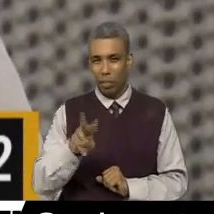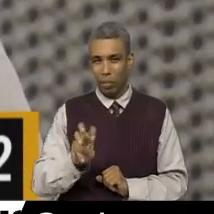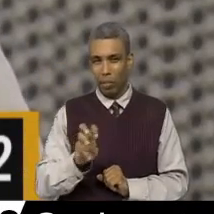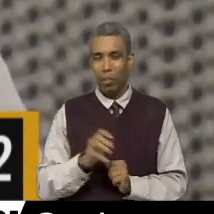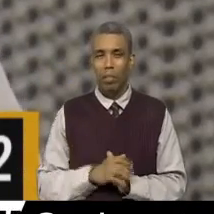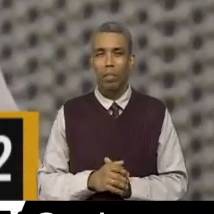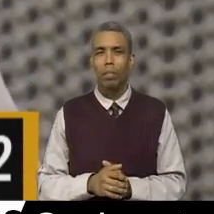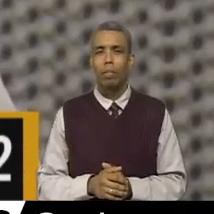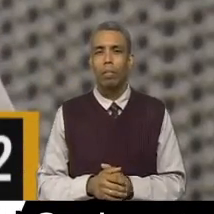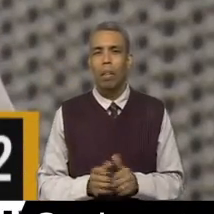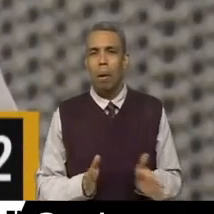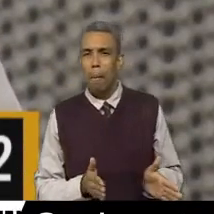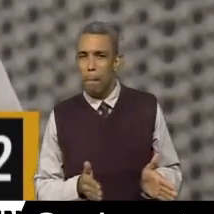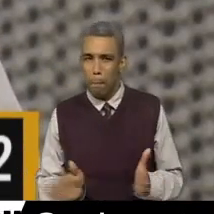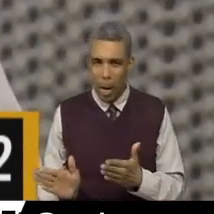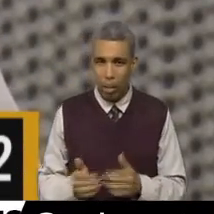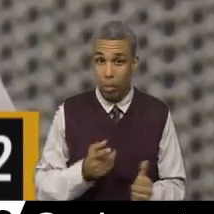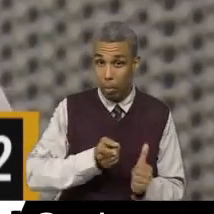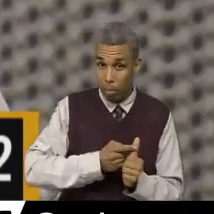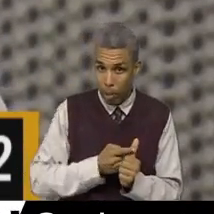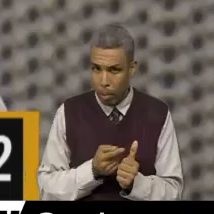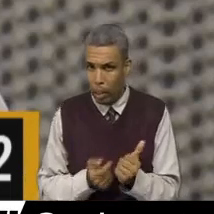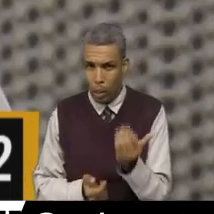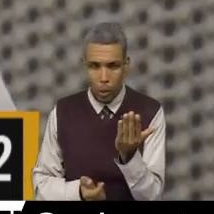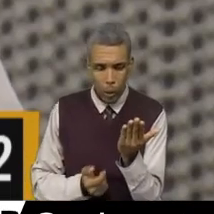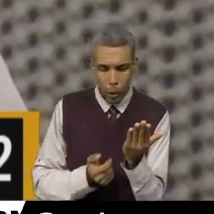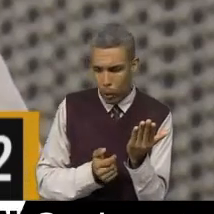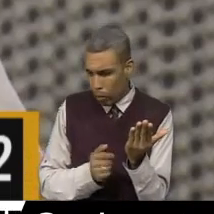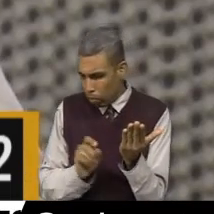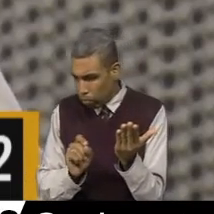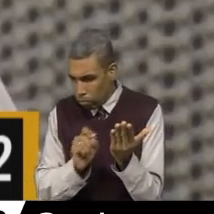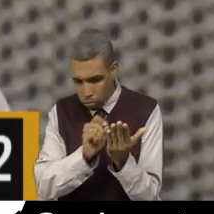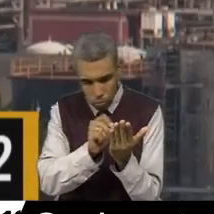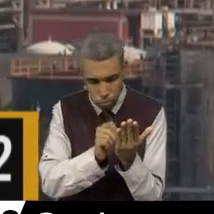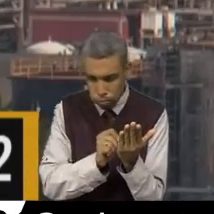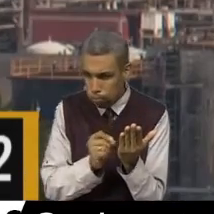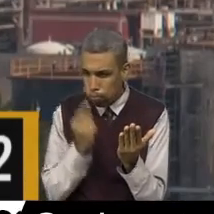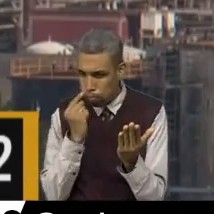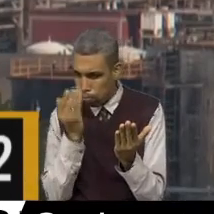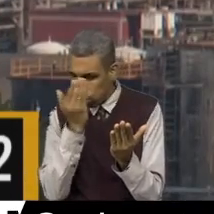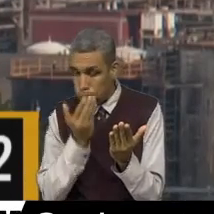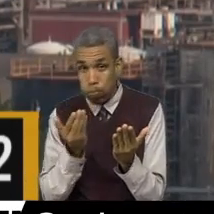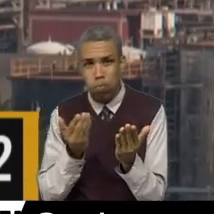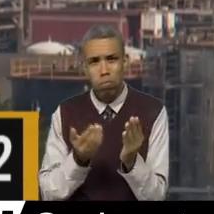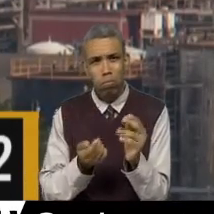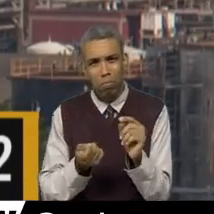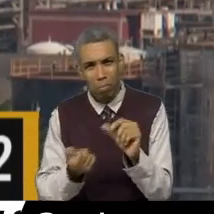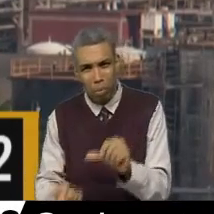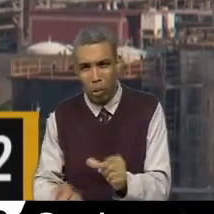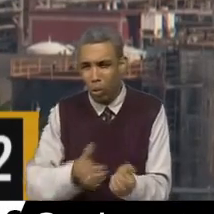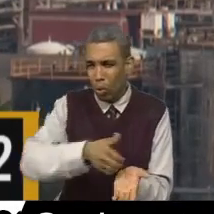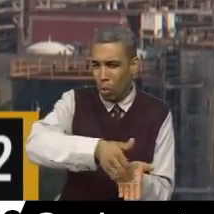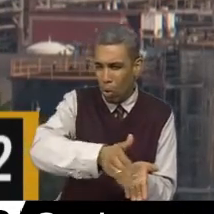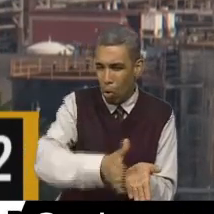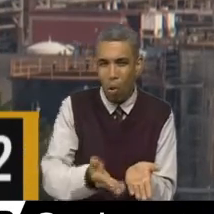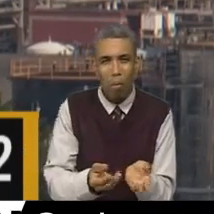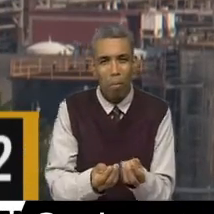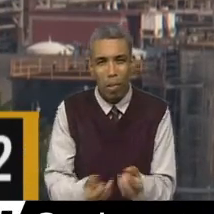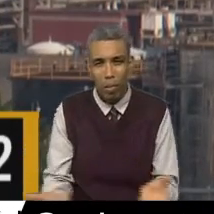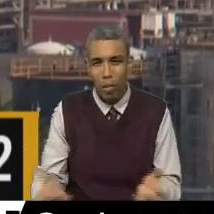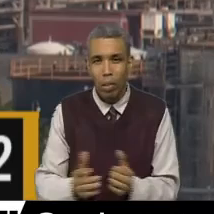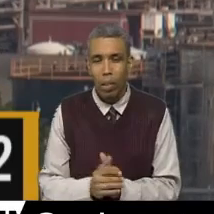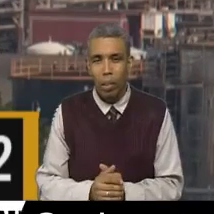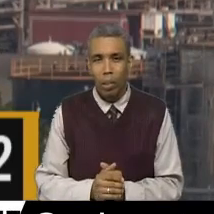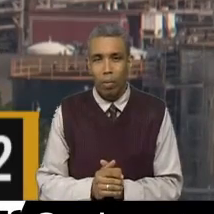planeación, en fase de revisión, en fase de aprovisionamiento, de abastecimiento y compra de repuestos, y no hay